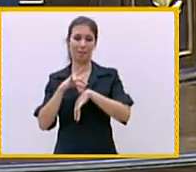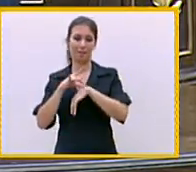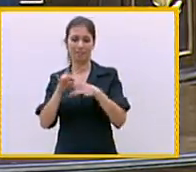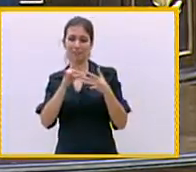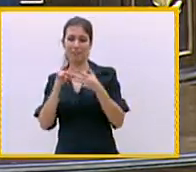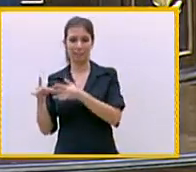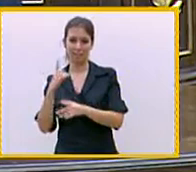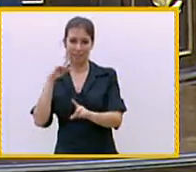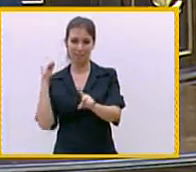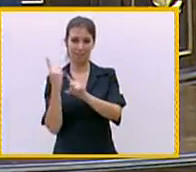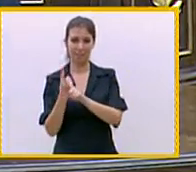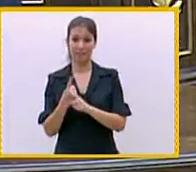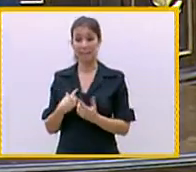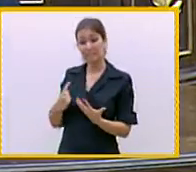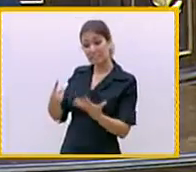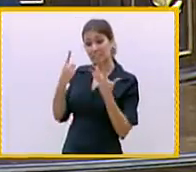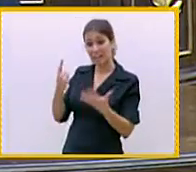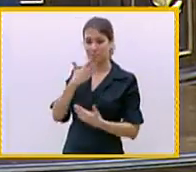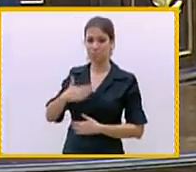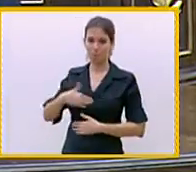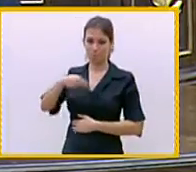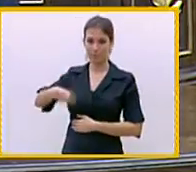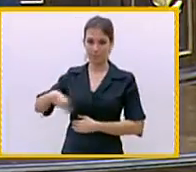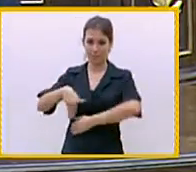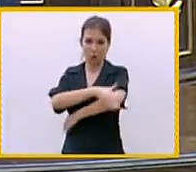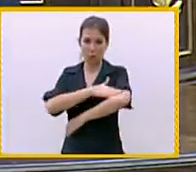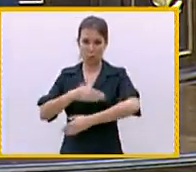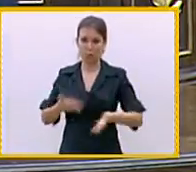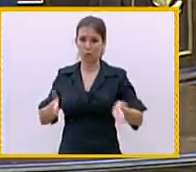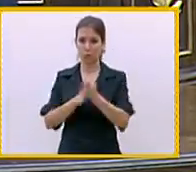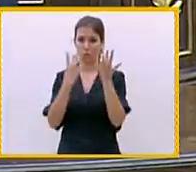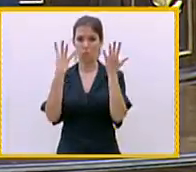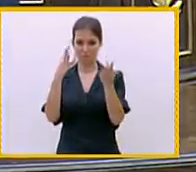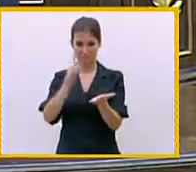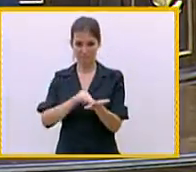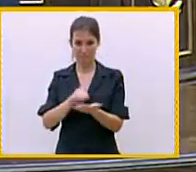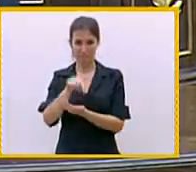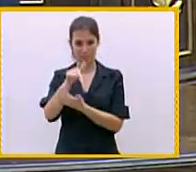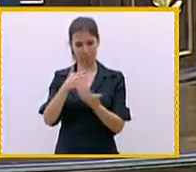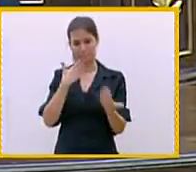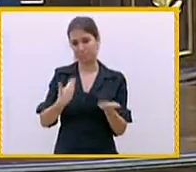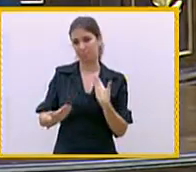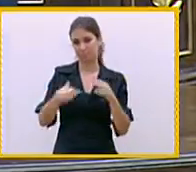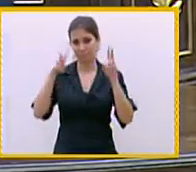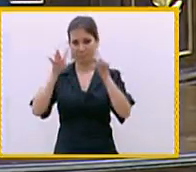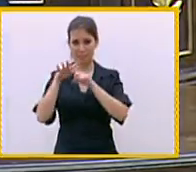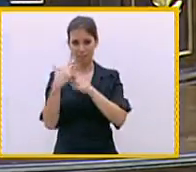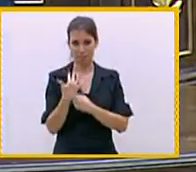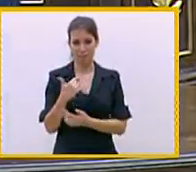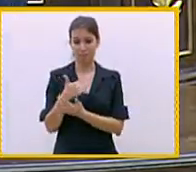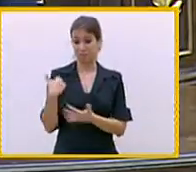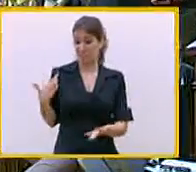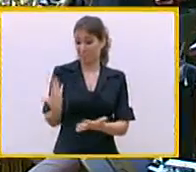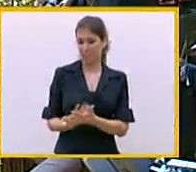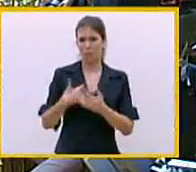como presidente del Gobierno. Es verdad que en estos años hemos tenido intensos debates,